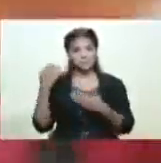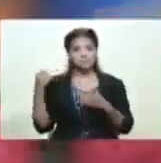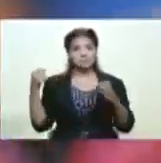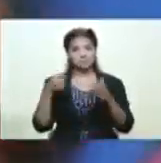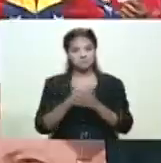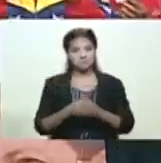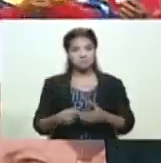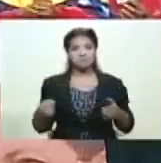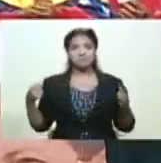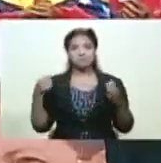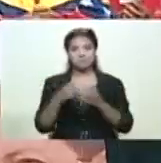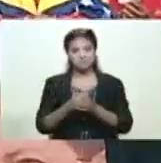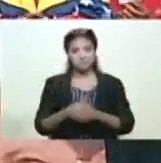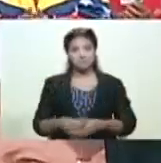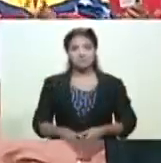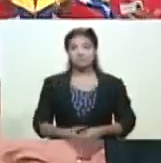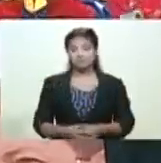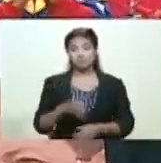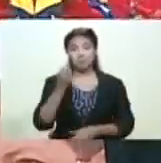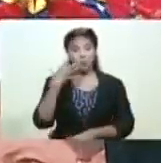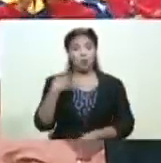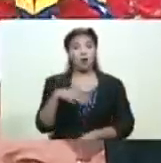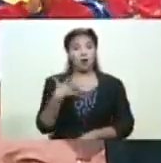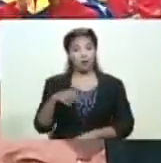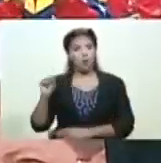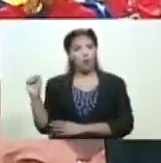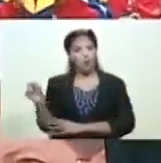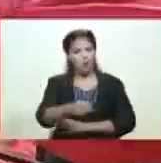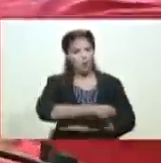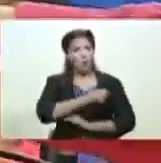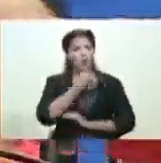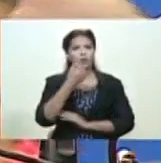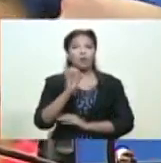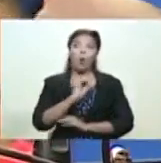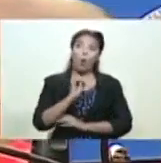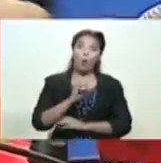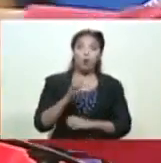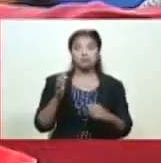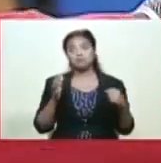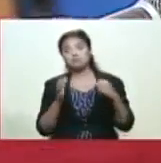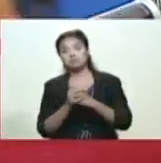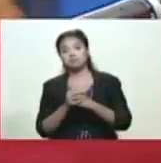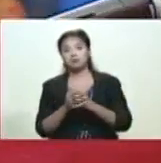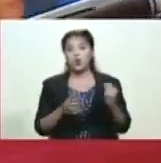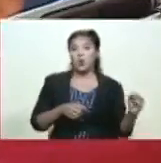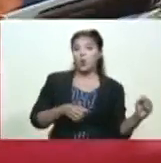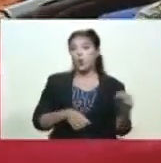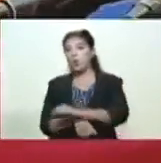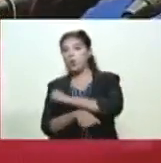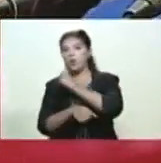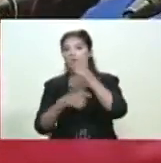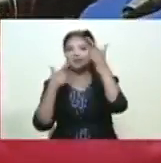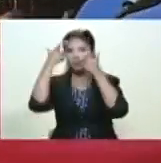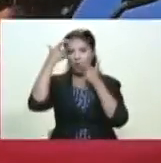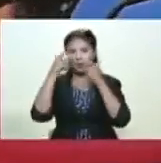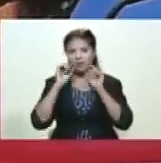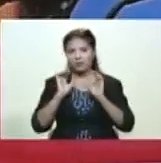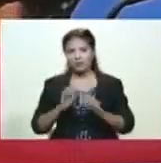pa, pa. A buen derechazo, compadre. O izquierdazo. A buen zurdazo chavista le